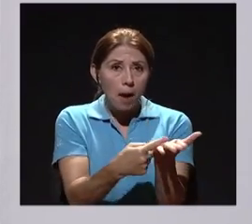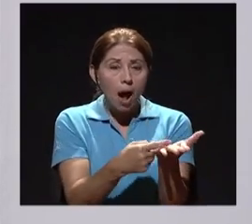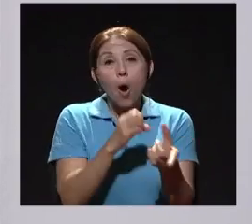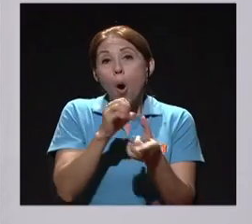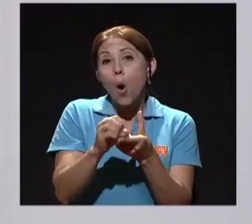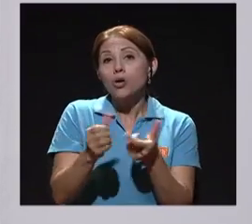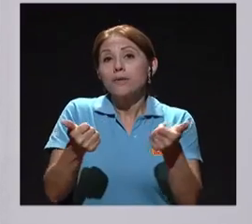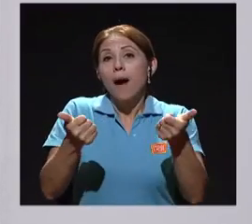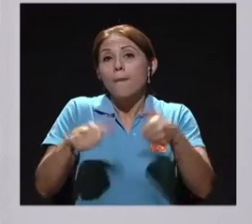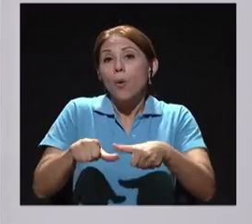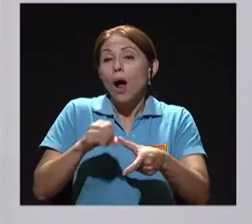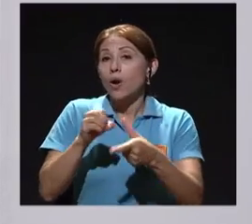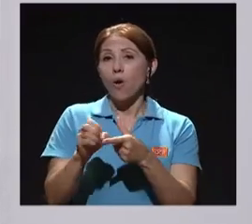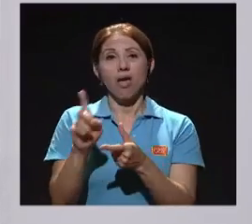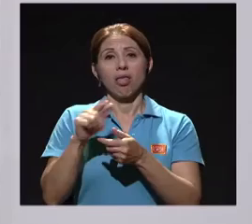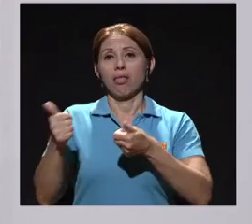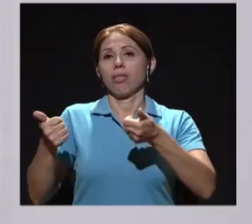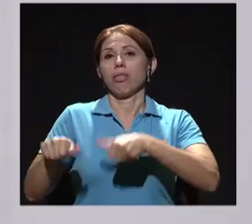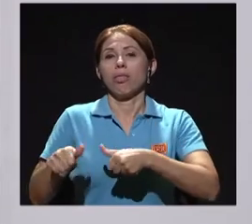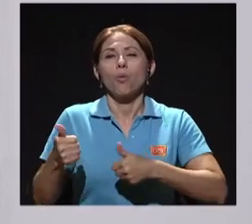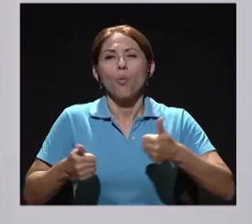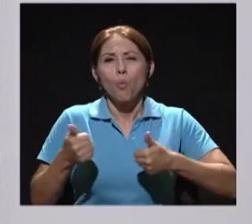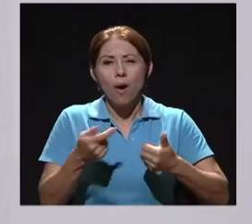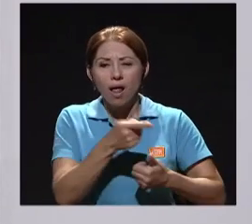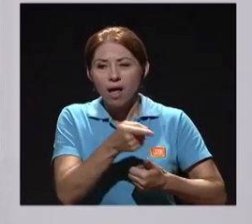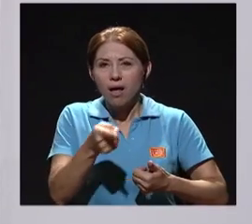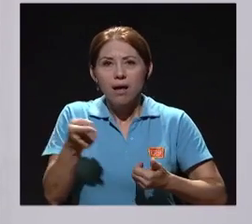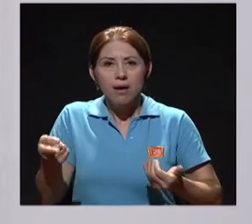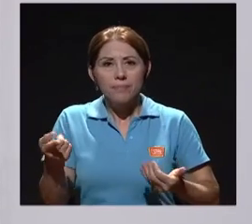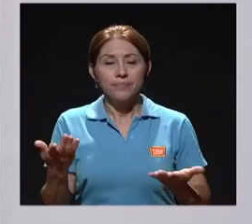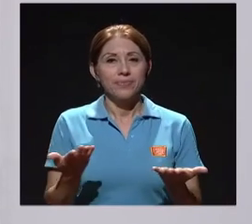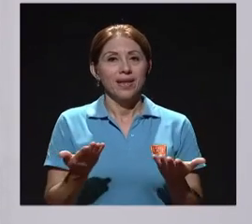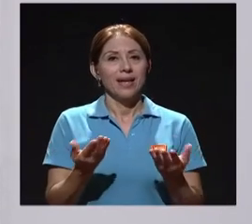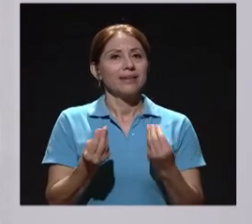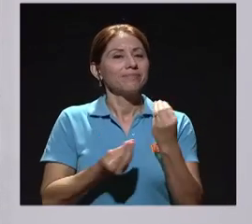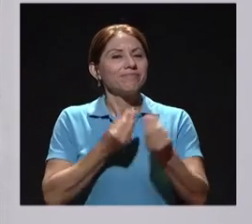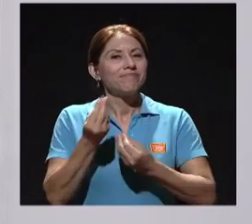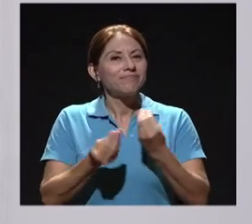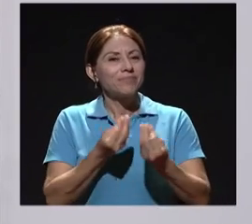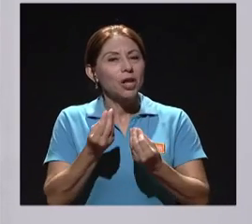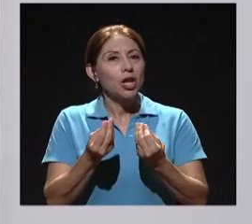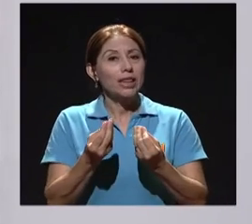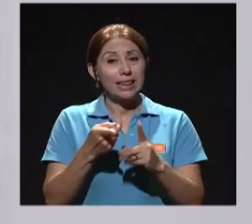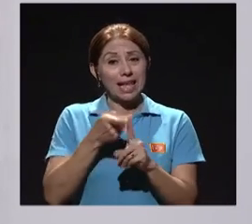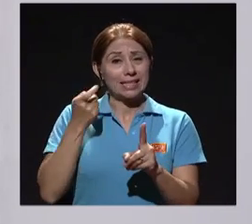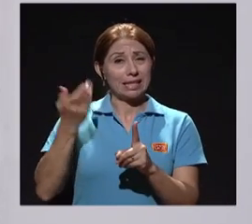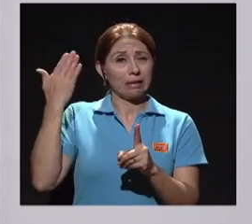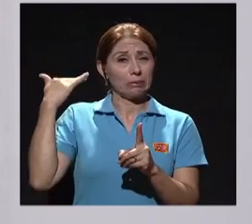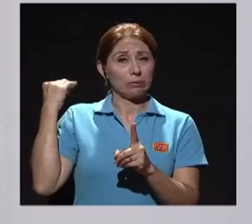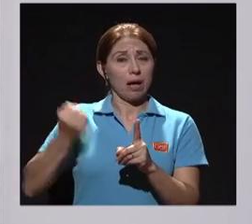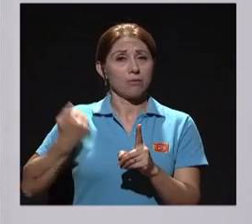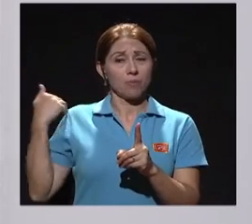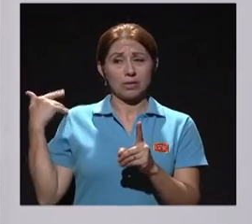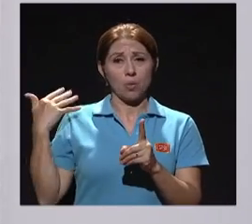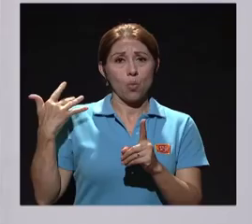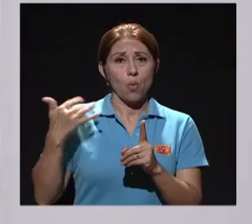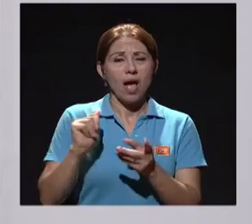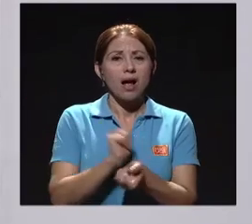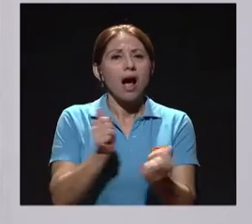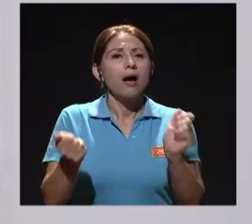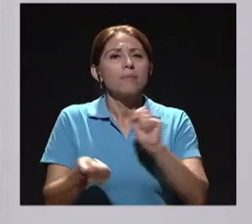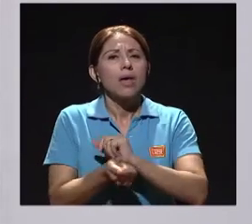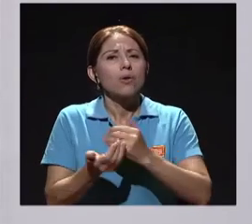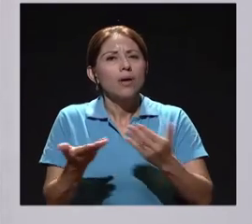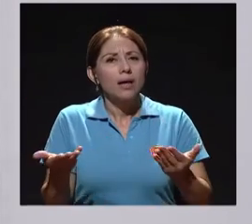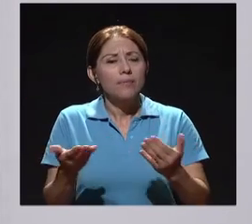aprobar el asunto pues es fundamental que ha cambiado desde entonces es que la ley